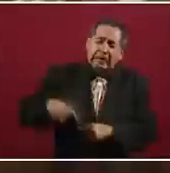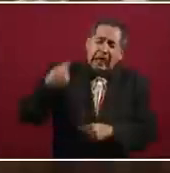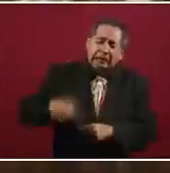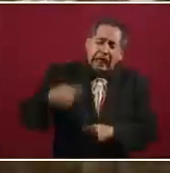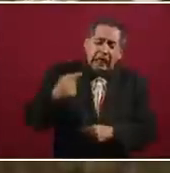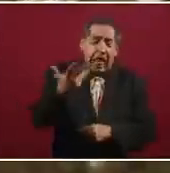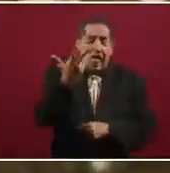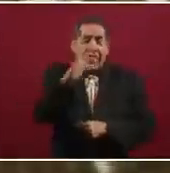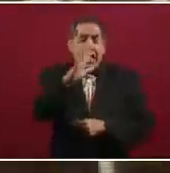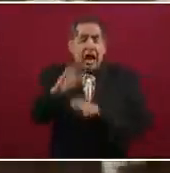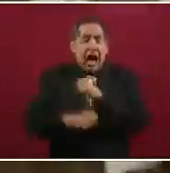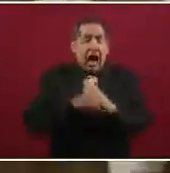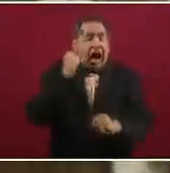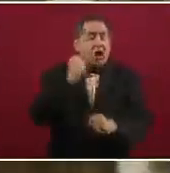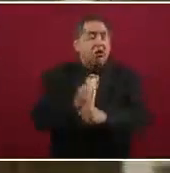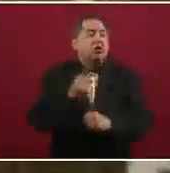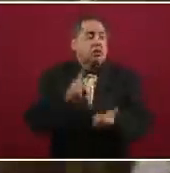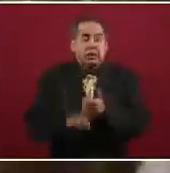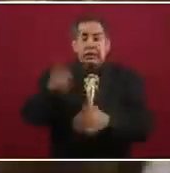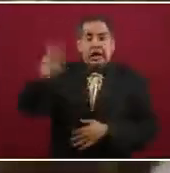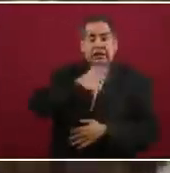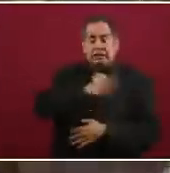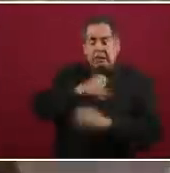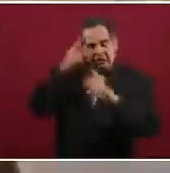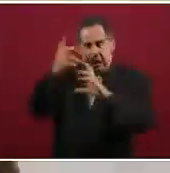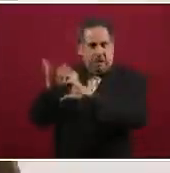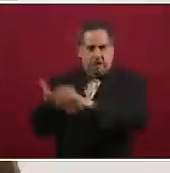logró colapsar el orden colonial hispánico.